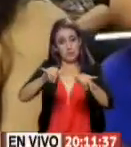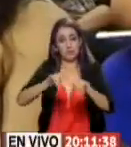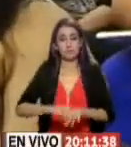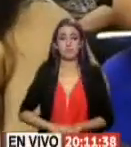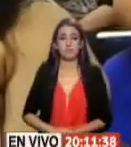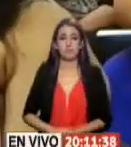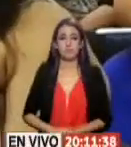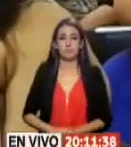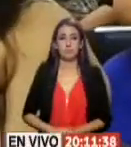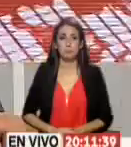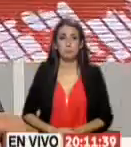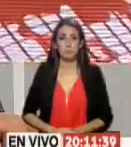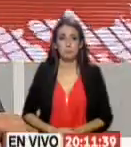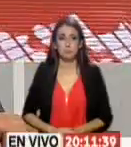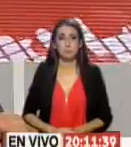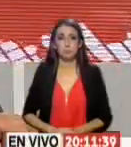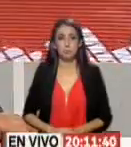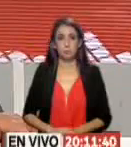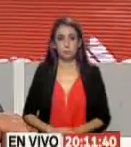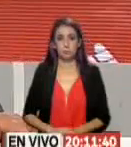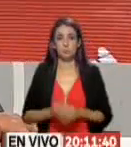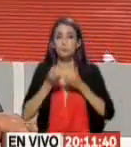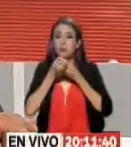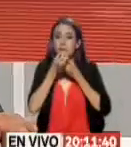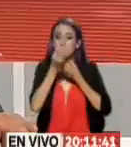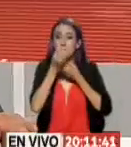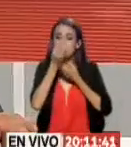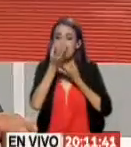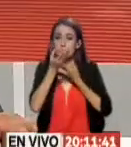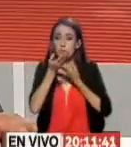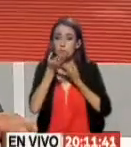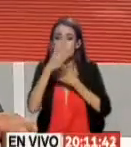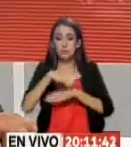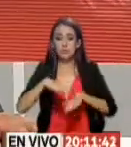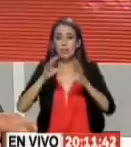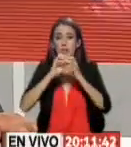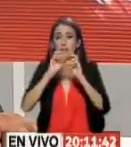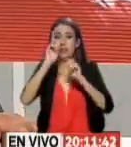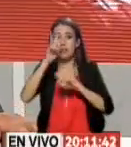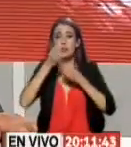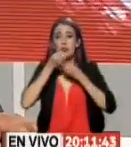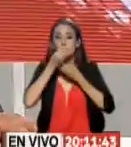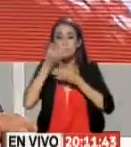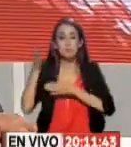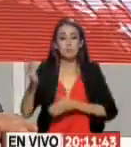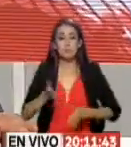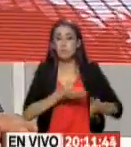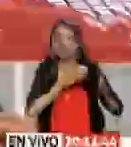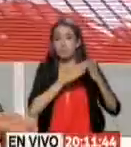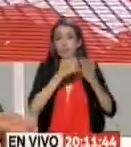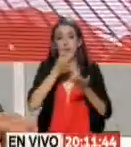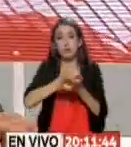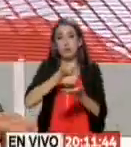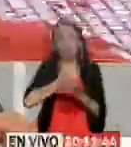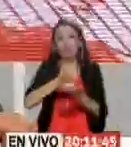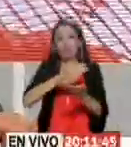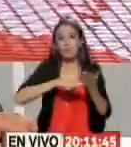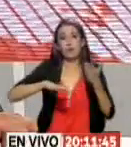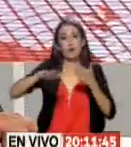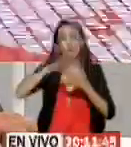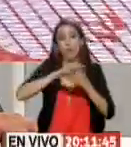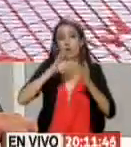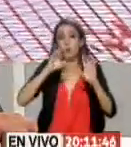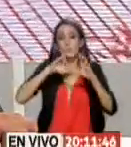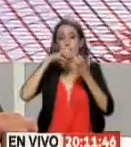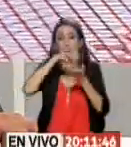Ayoví, Telediario. Información legislativa, dos informes se presentaron por el caso de cobros indebidos en contra de la asambleísta de